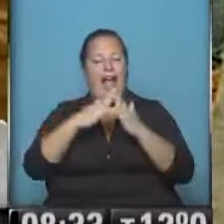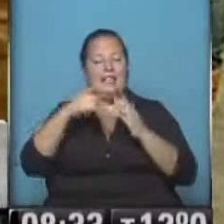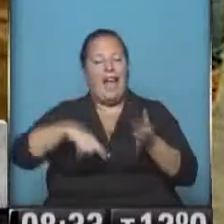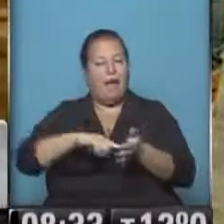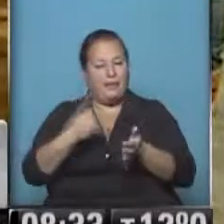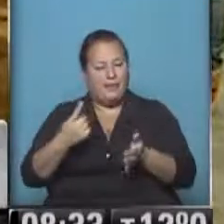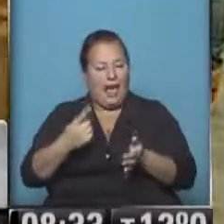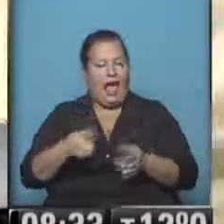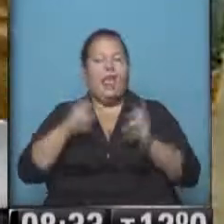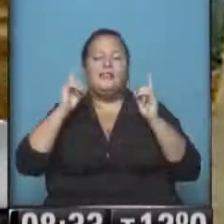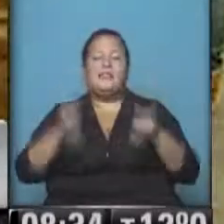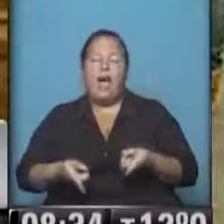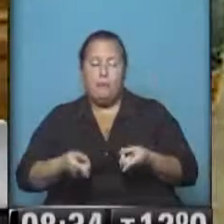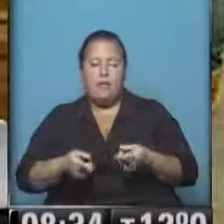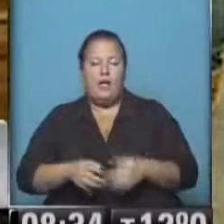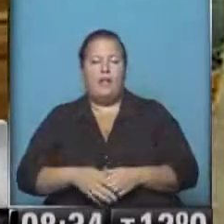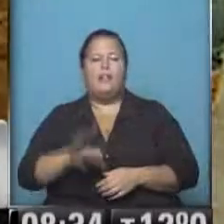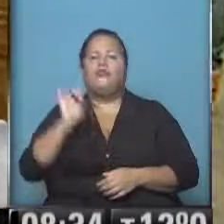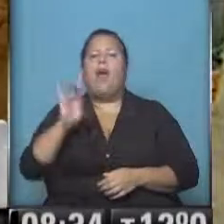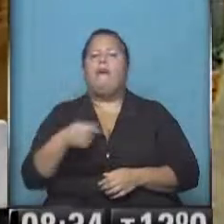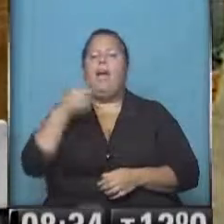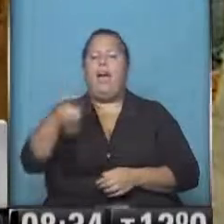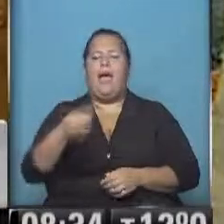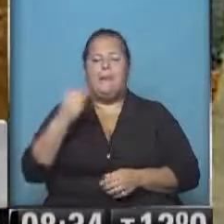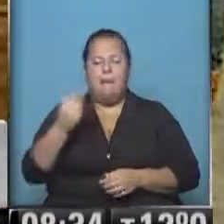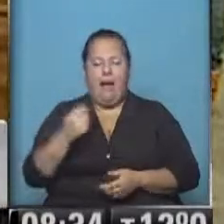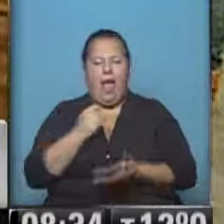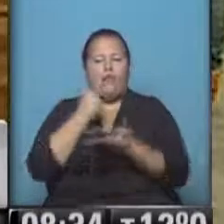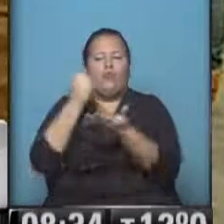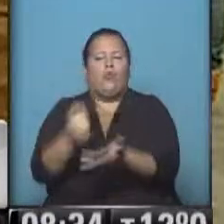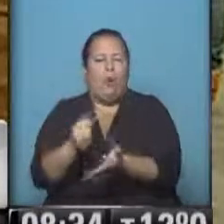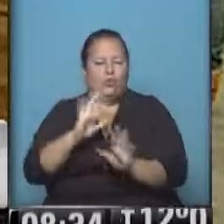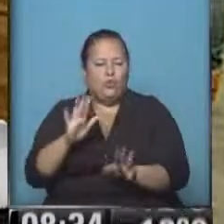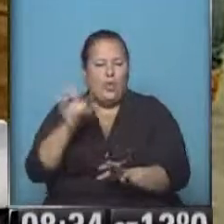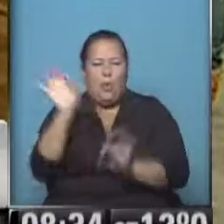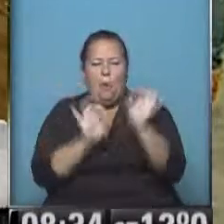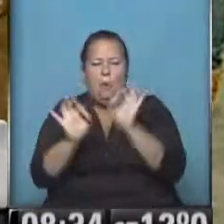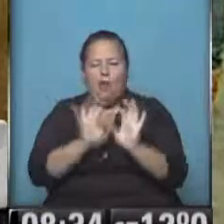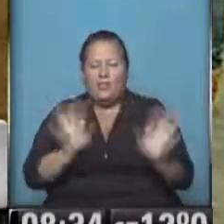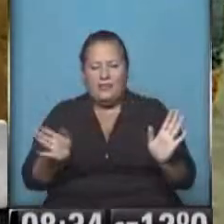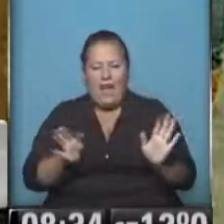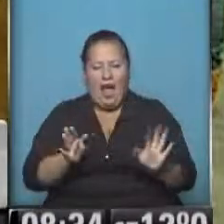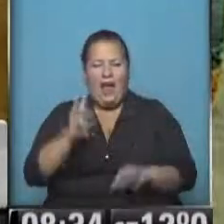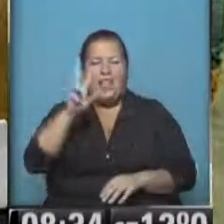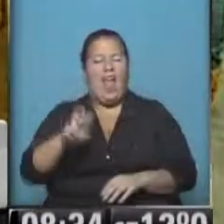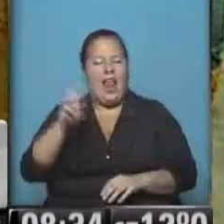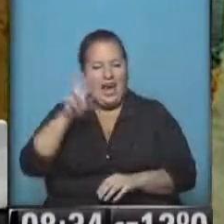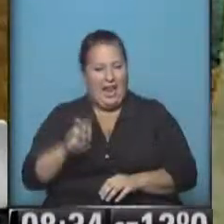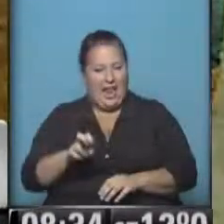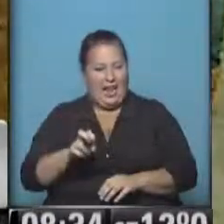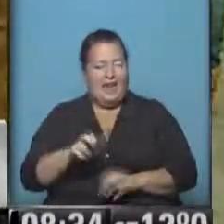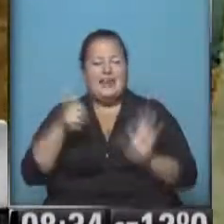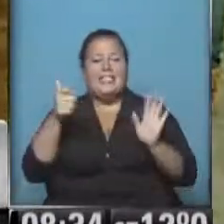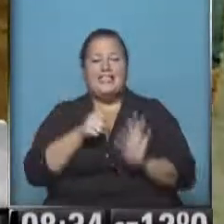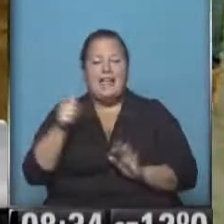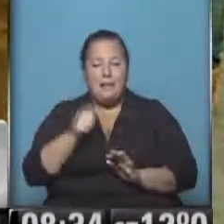Ciudad, además solamente sirven para subsidiar esta porción de alquileres que es por